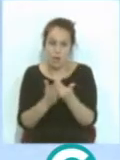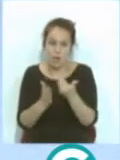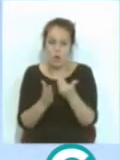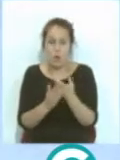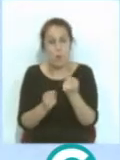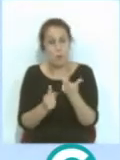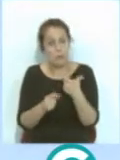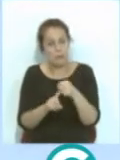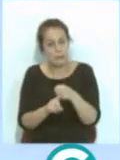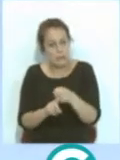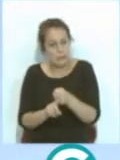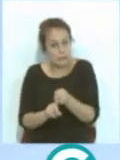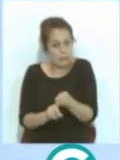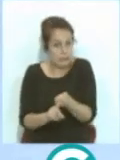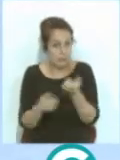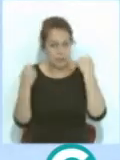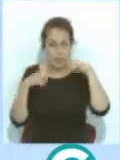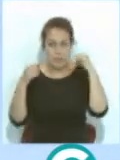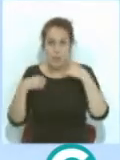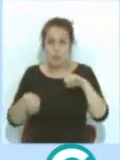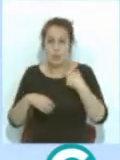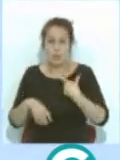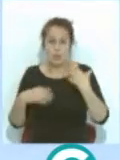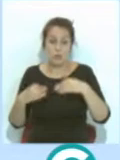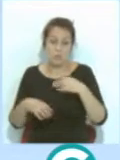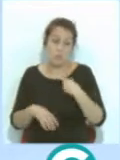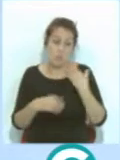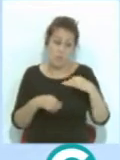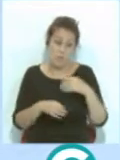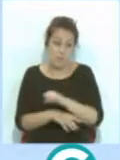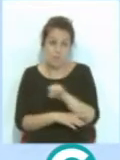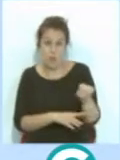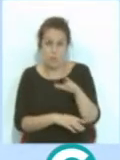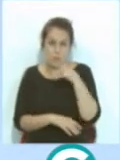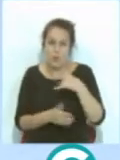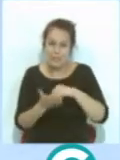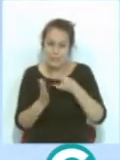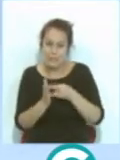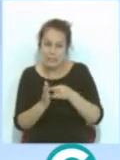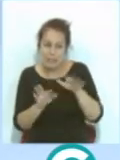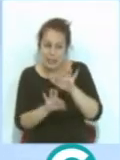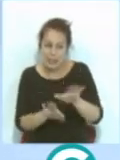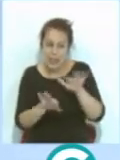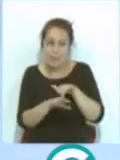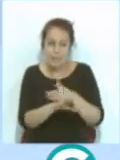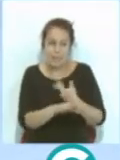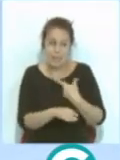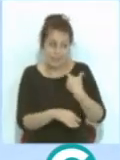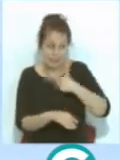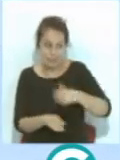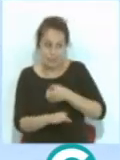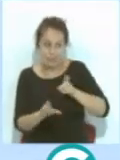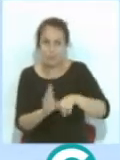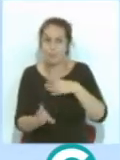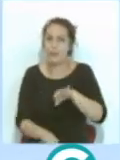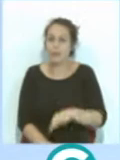apretado un poquito más, si cabe, los entrenamientos, más de lo que hacen por intentar convencer al técnico para que le dé minutos. Sí, lo que pasa es que ya más